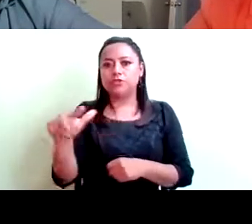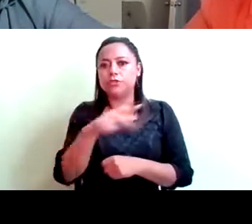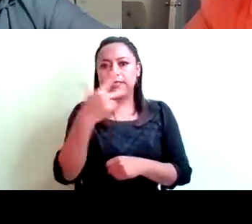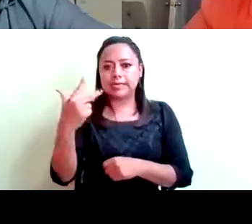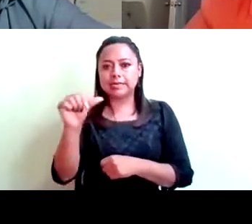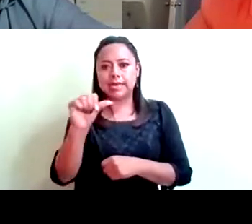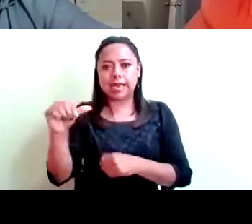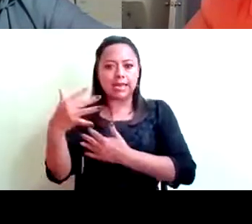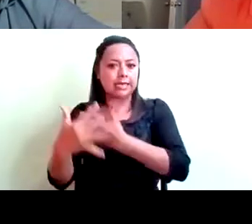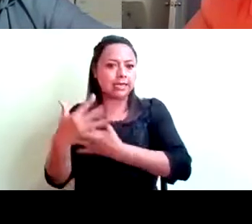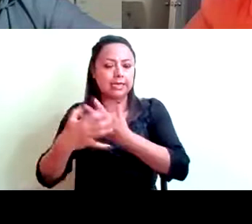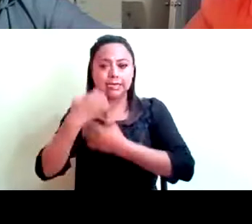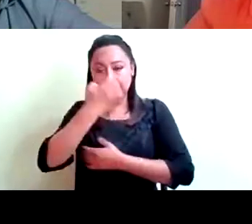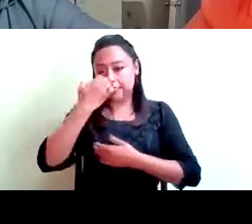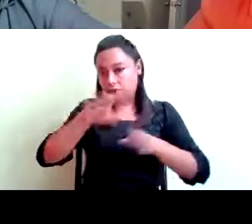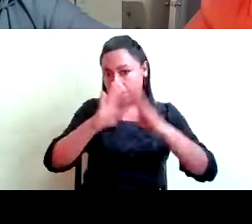escuelas